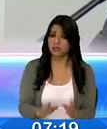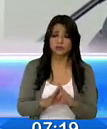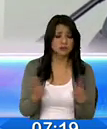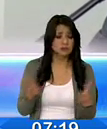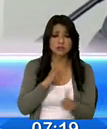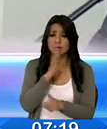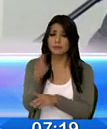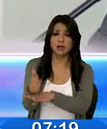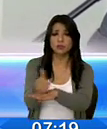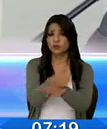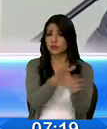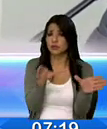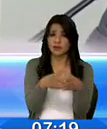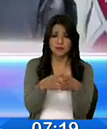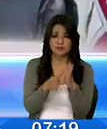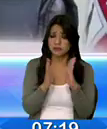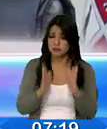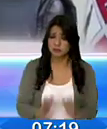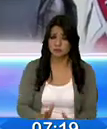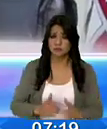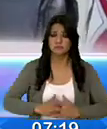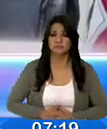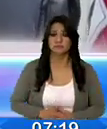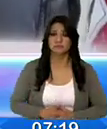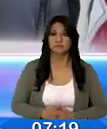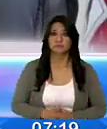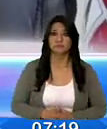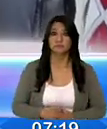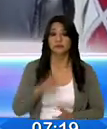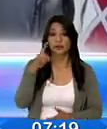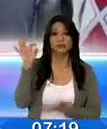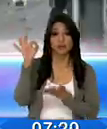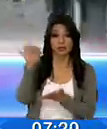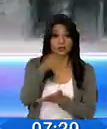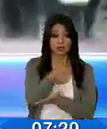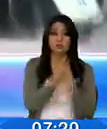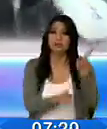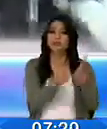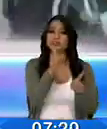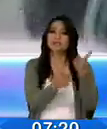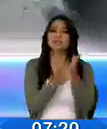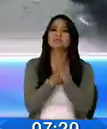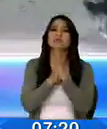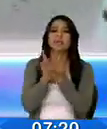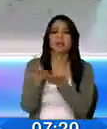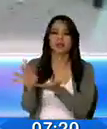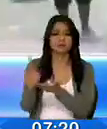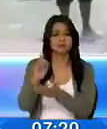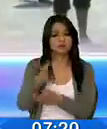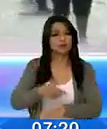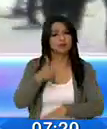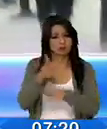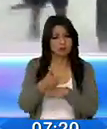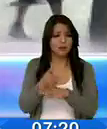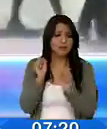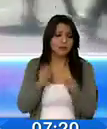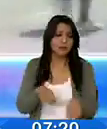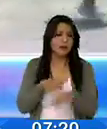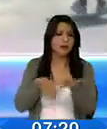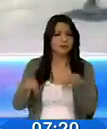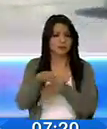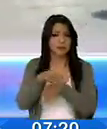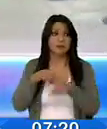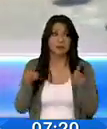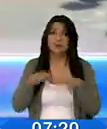gabinetes encabezan los ministros como tal. Sobre el pedido de destitución del gobernador Edín Moreno, anunció que son autoridades de libre remoción y que